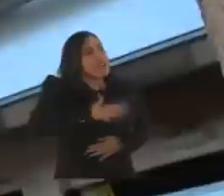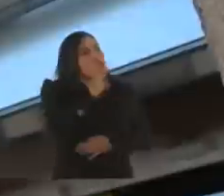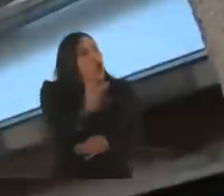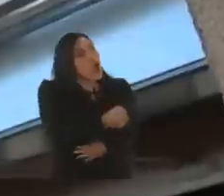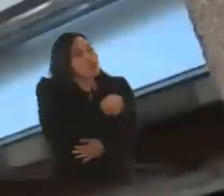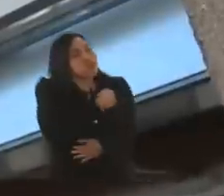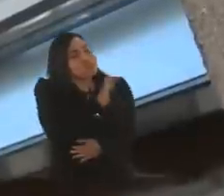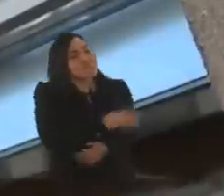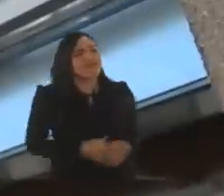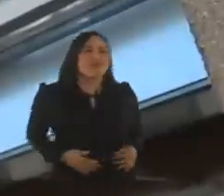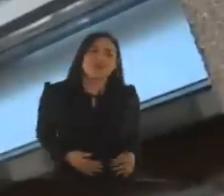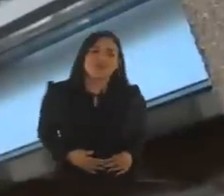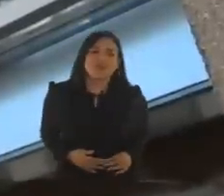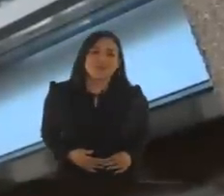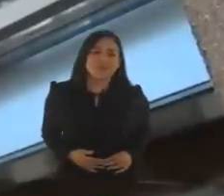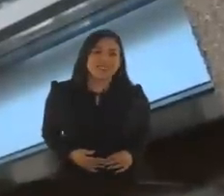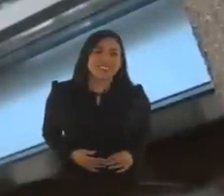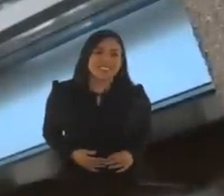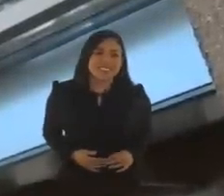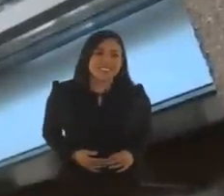corazón.